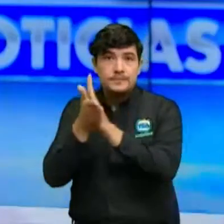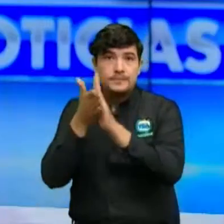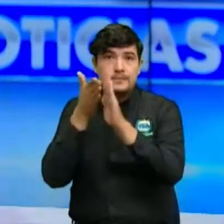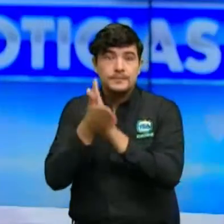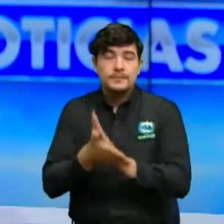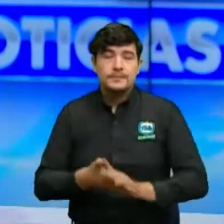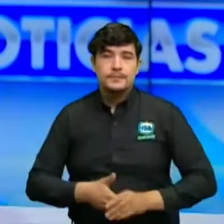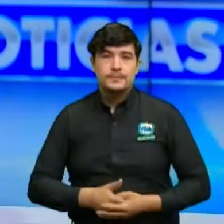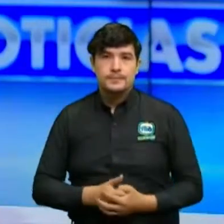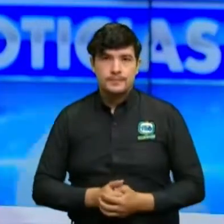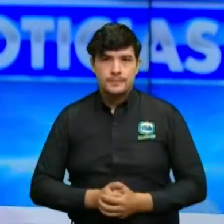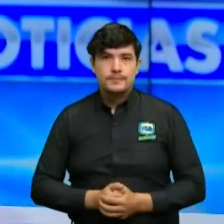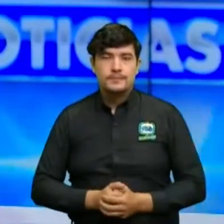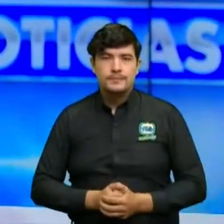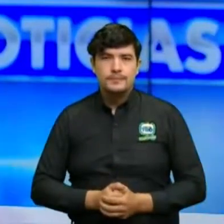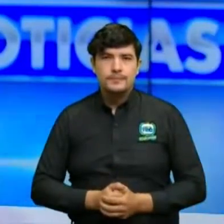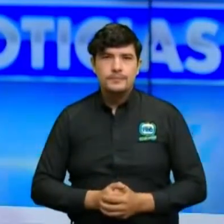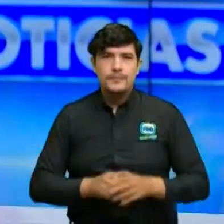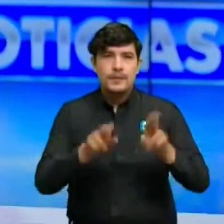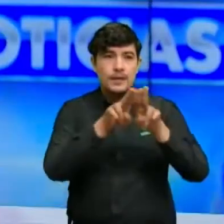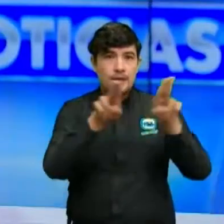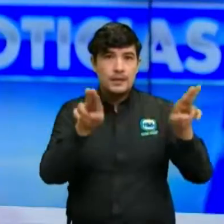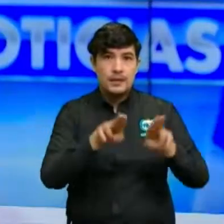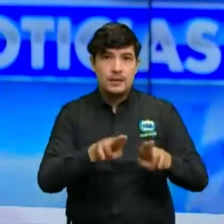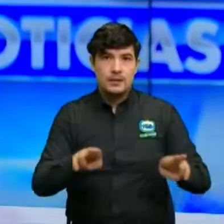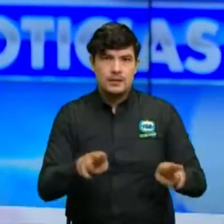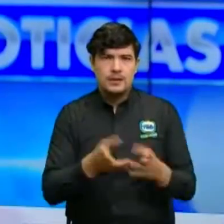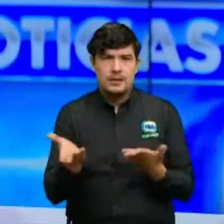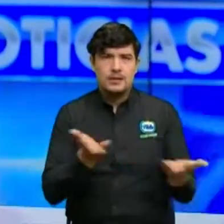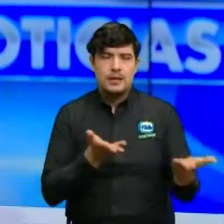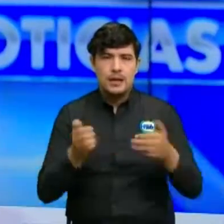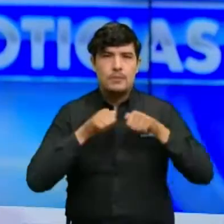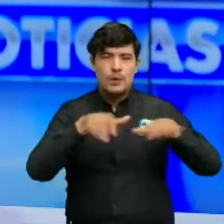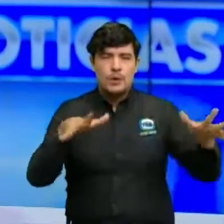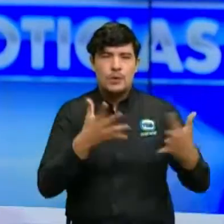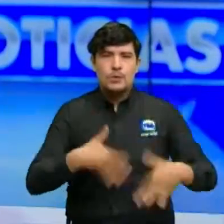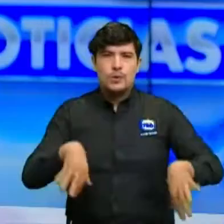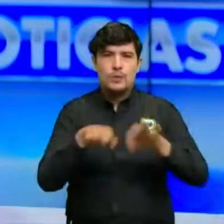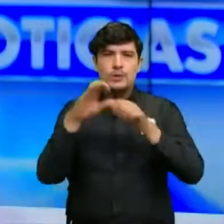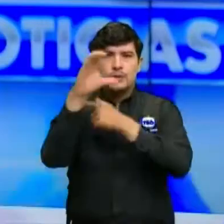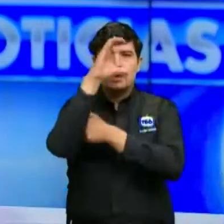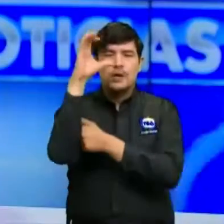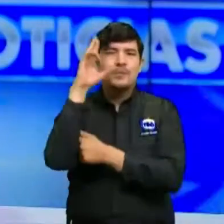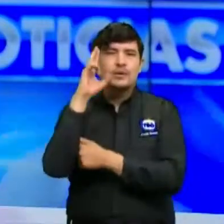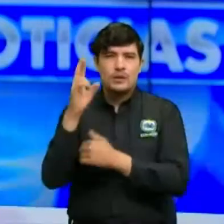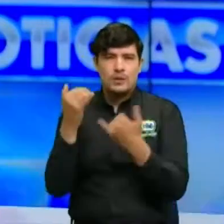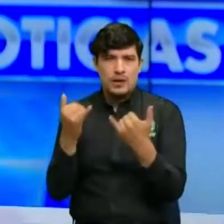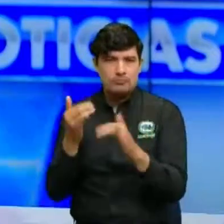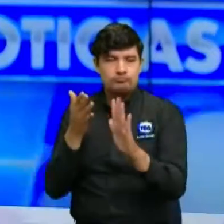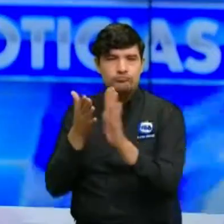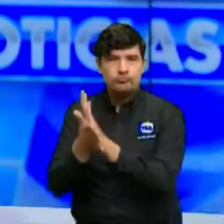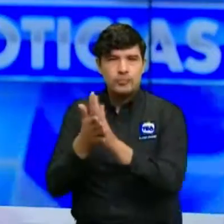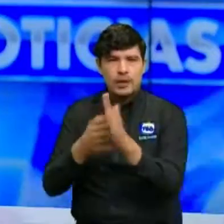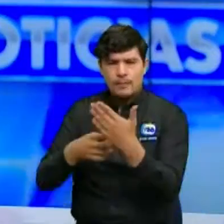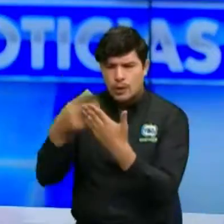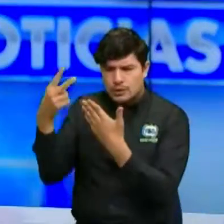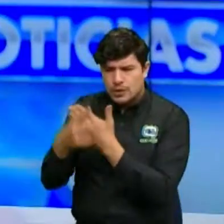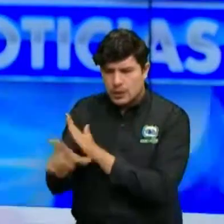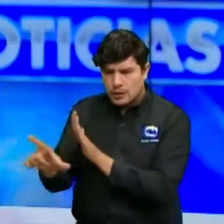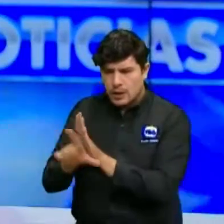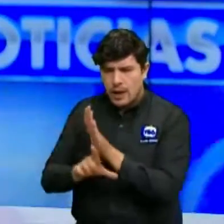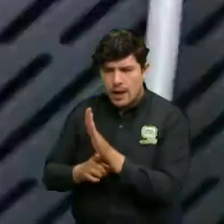el internet será un servicio público esencial en colombia en oriente noticias les contamos cómo avanza este proyecto de